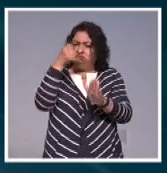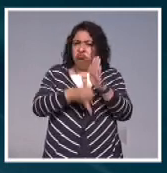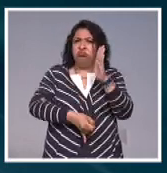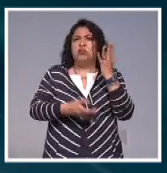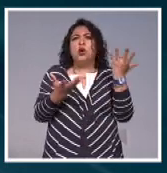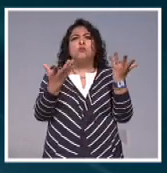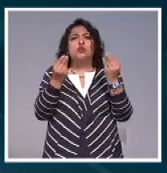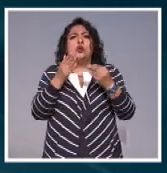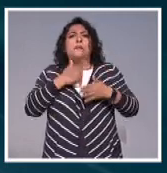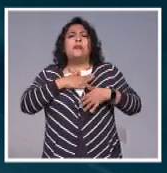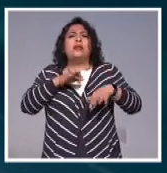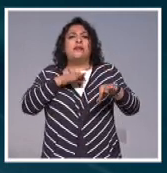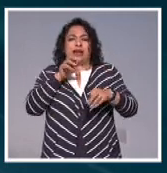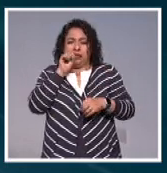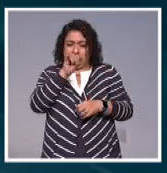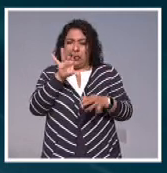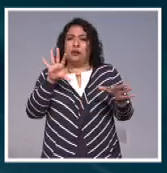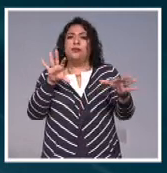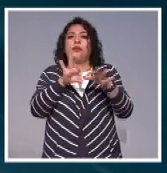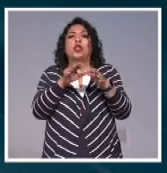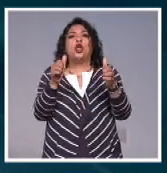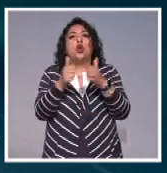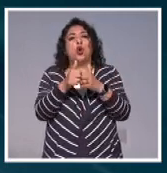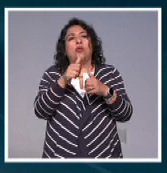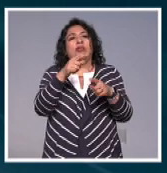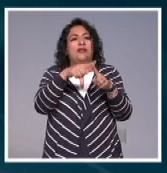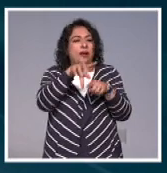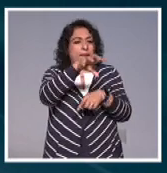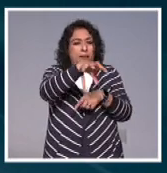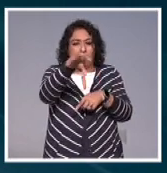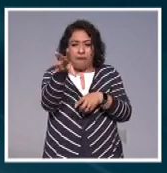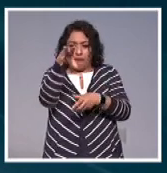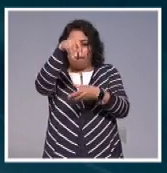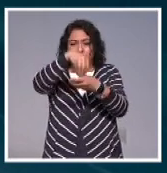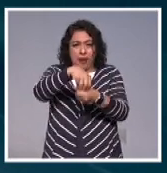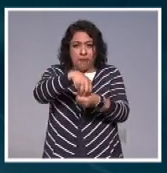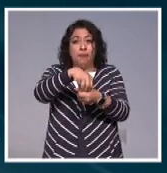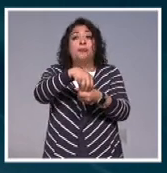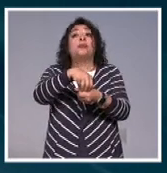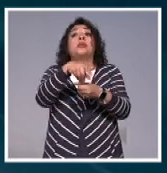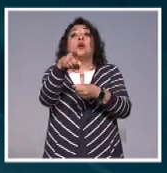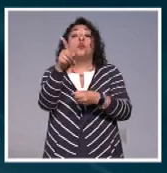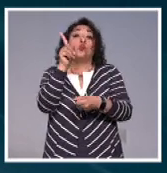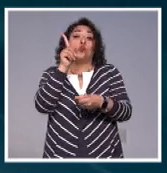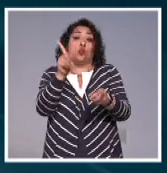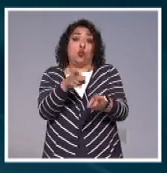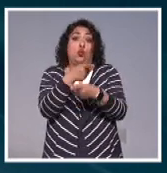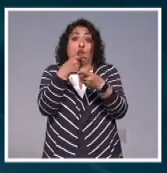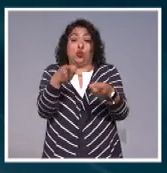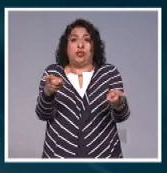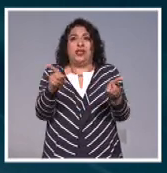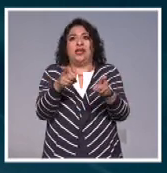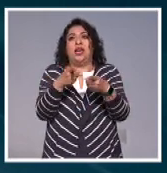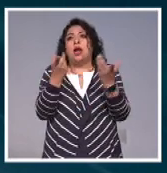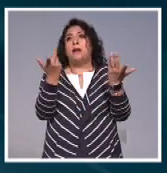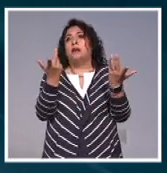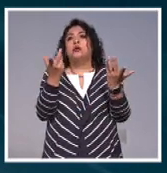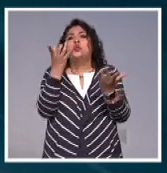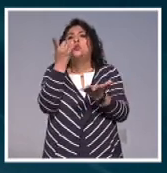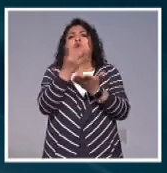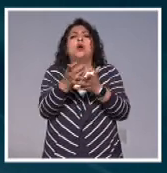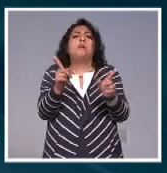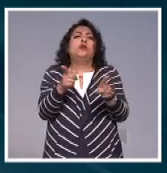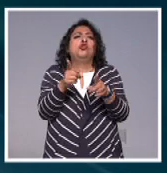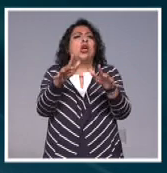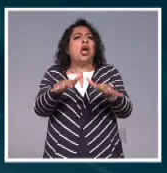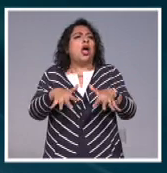de las cosas que hago sí están relacionadas con un trabajo interdisciplinario, en donde la música va más allá de ser